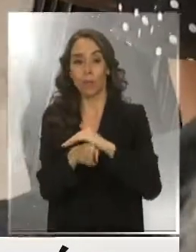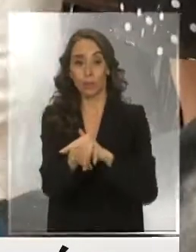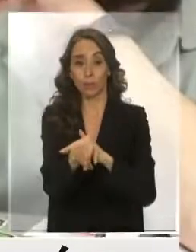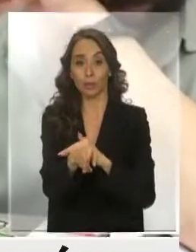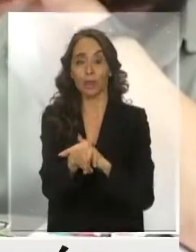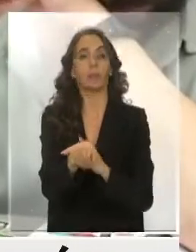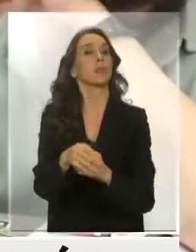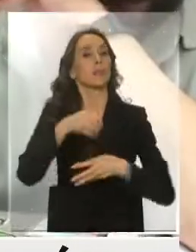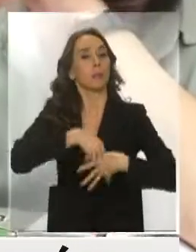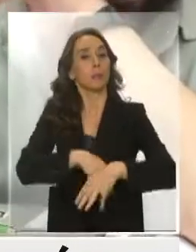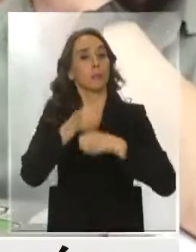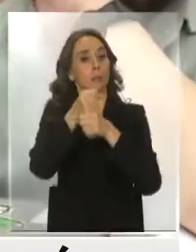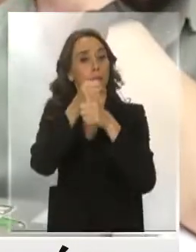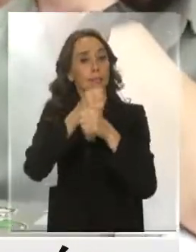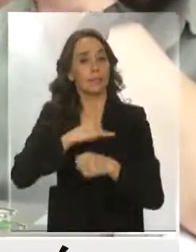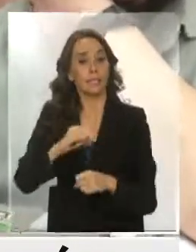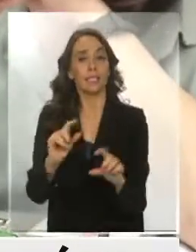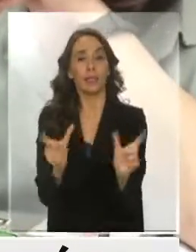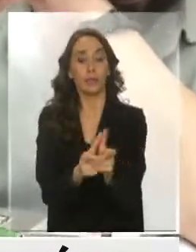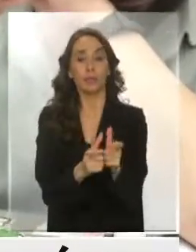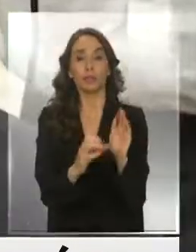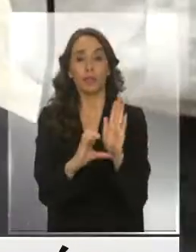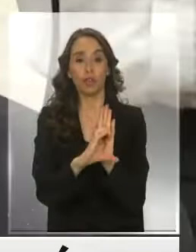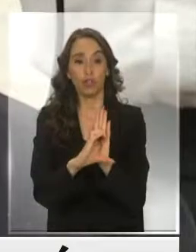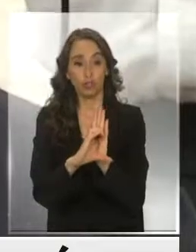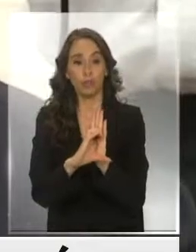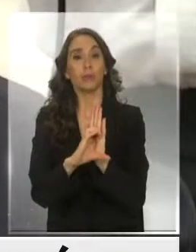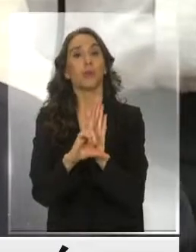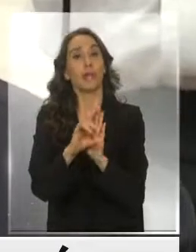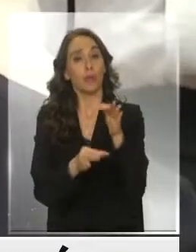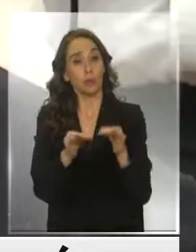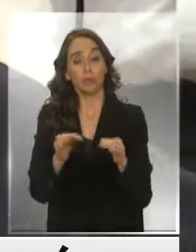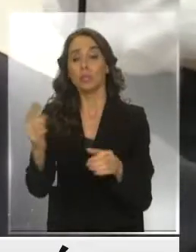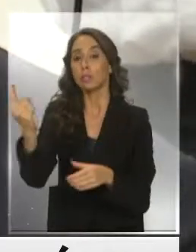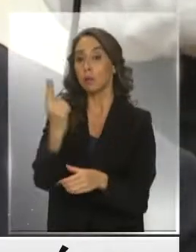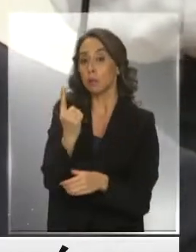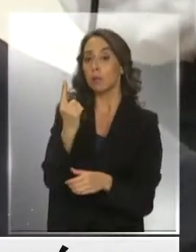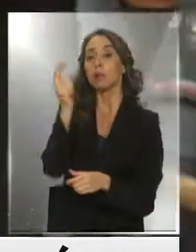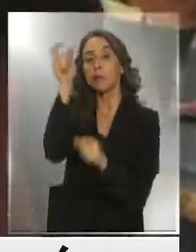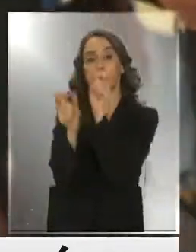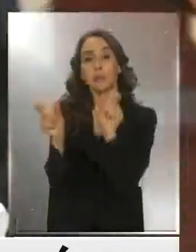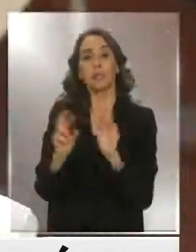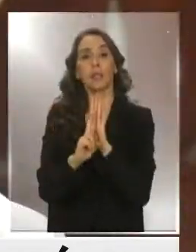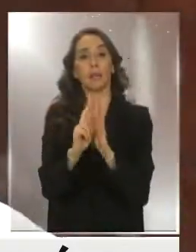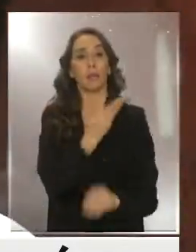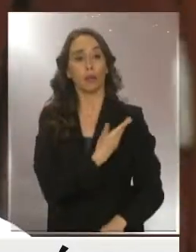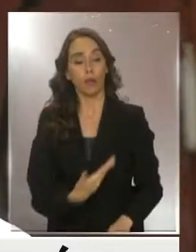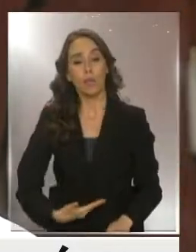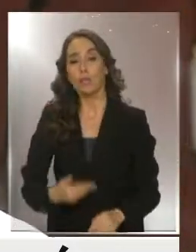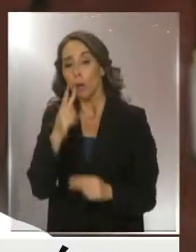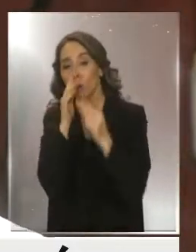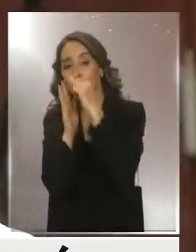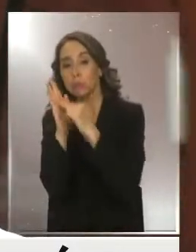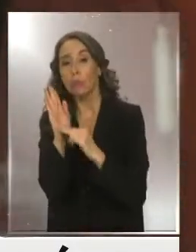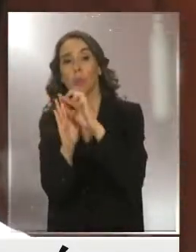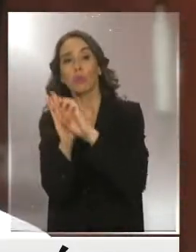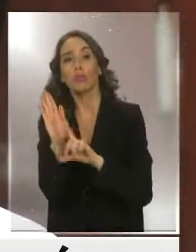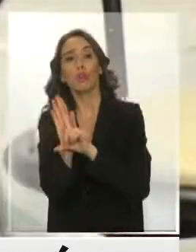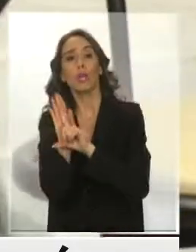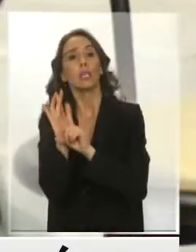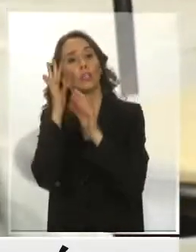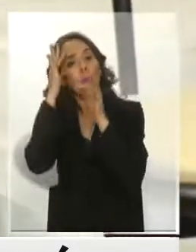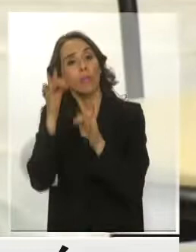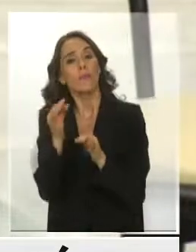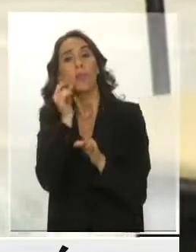las manifestaciones continuaban, la Comisión de Constitución recibía al Ejecutivo para conocer el detalle de su iniciativa, que aún no define su